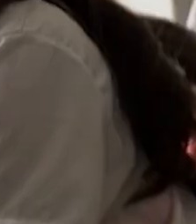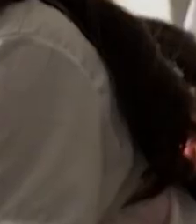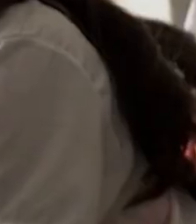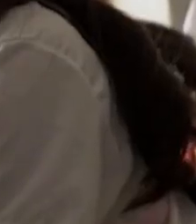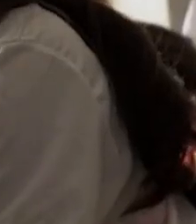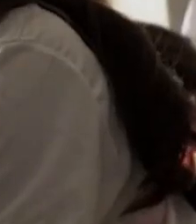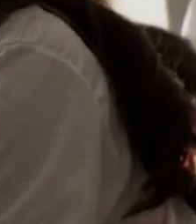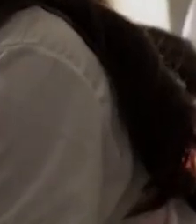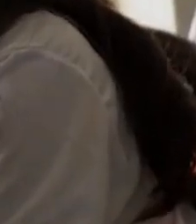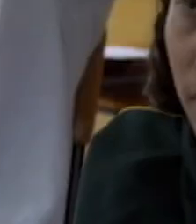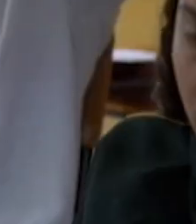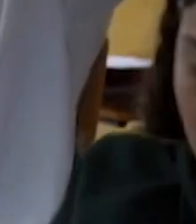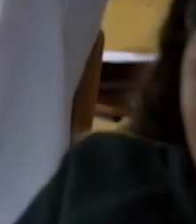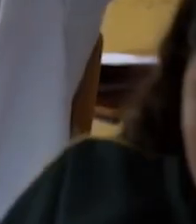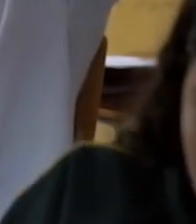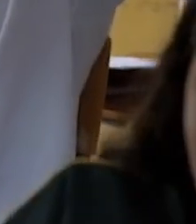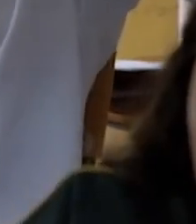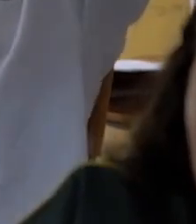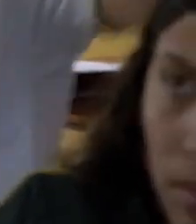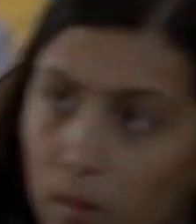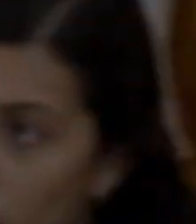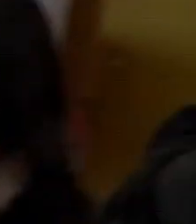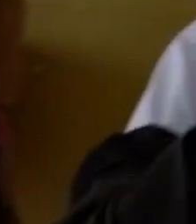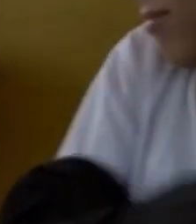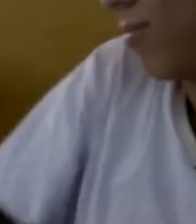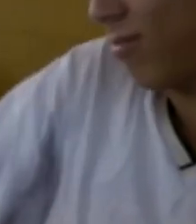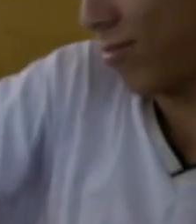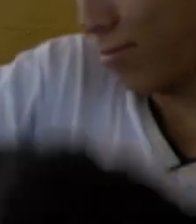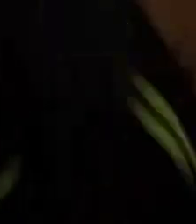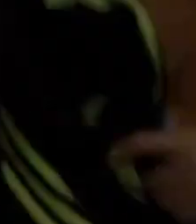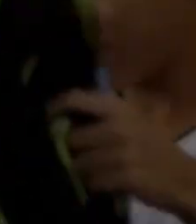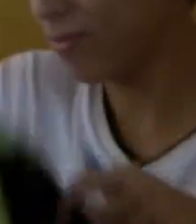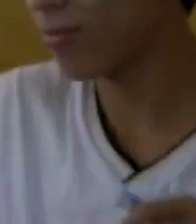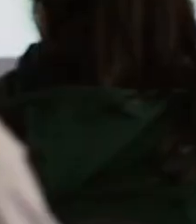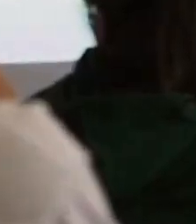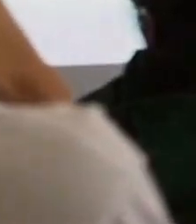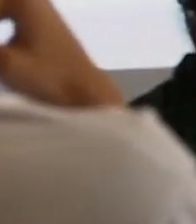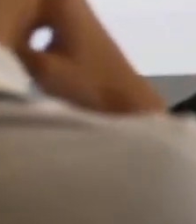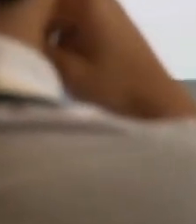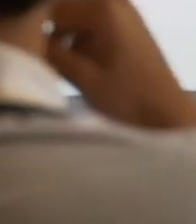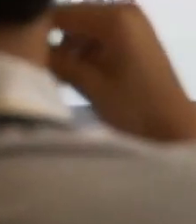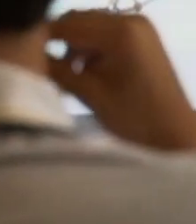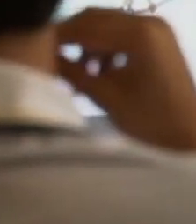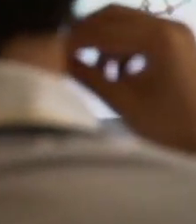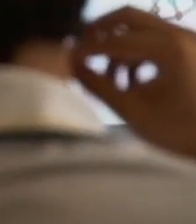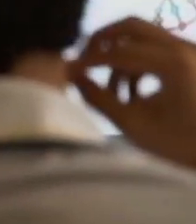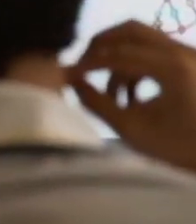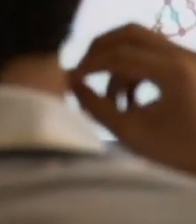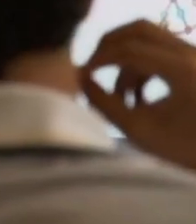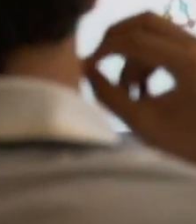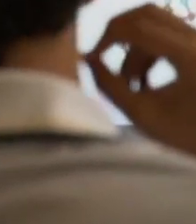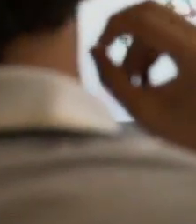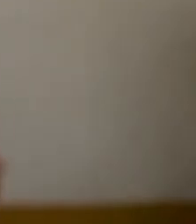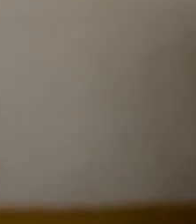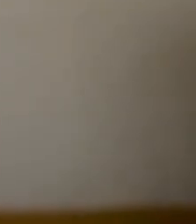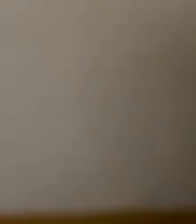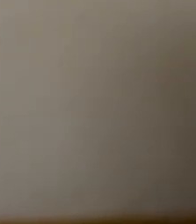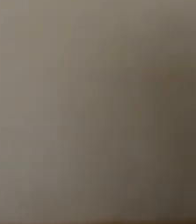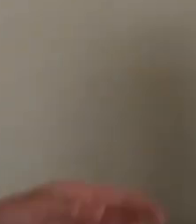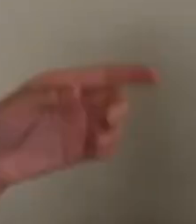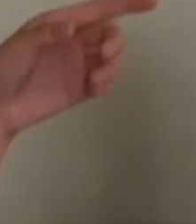lluvia. La educación es sumamente mala y es mala porque no se enseña con contexto. Entonces utilizan el tablero, llaman